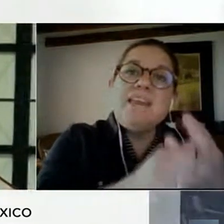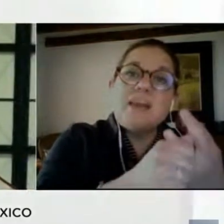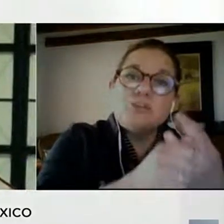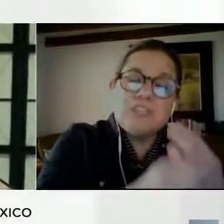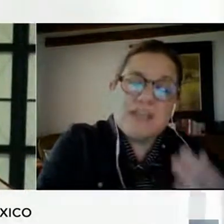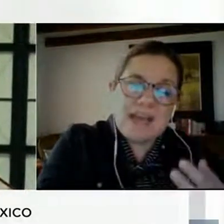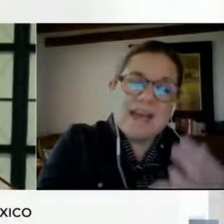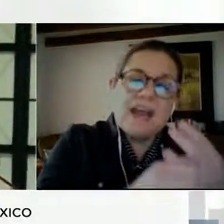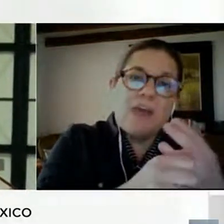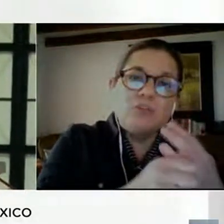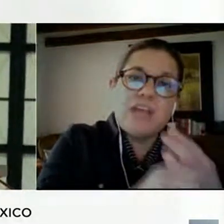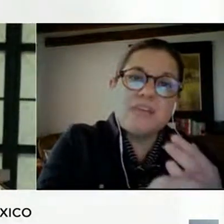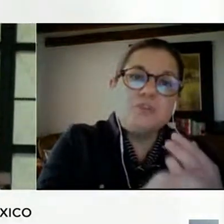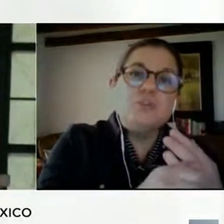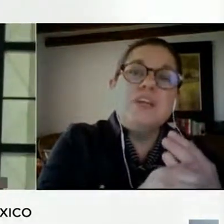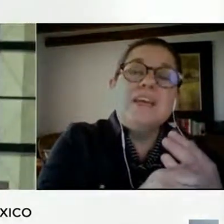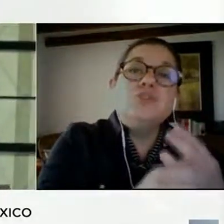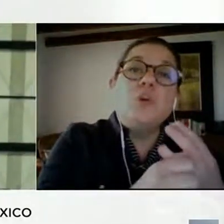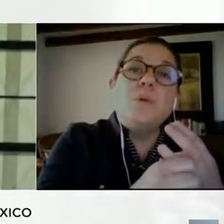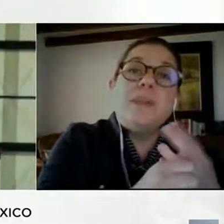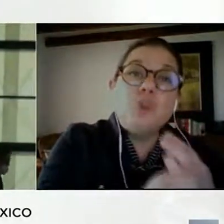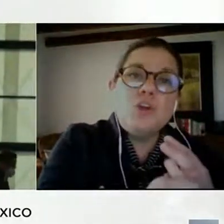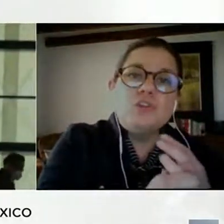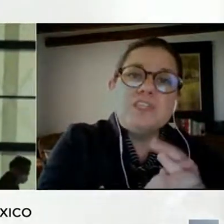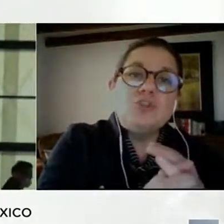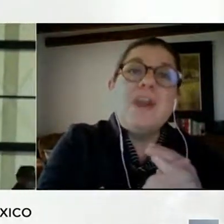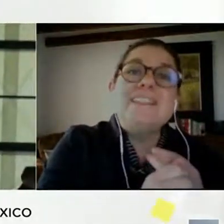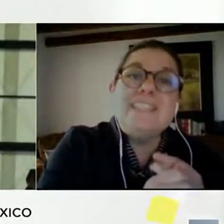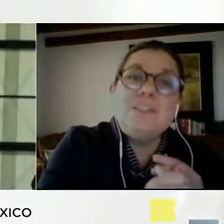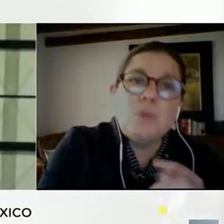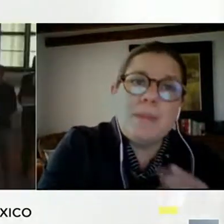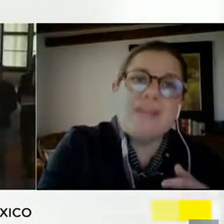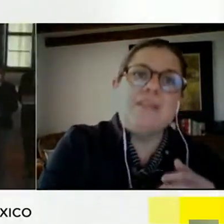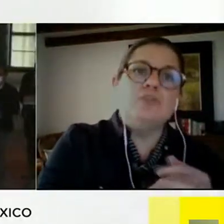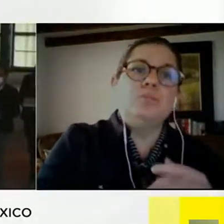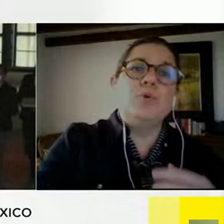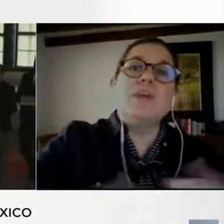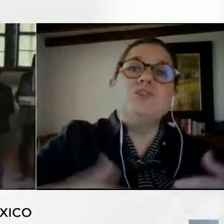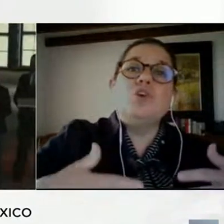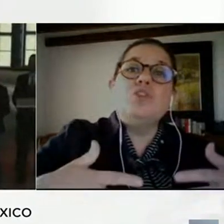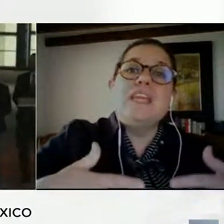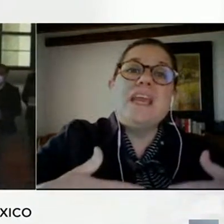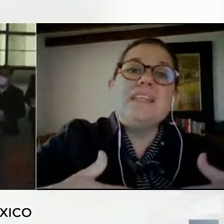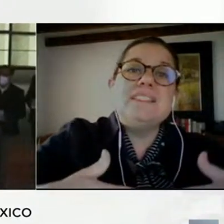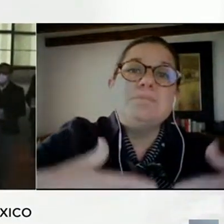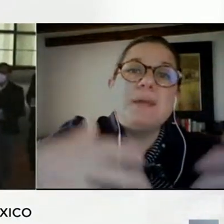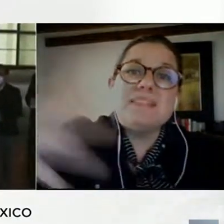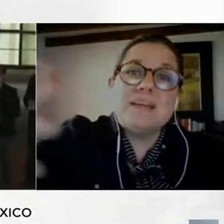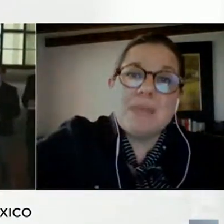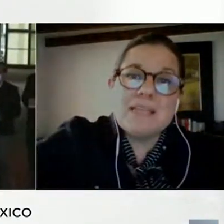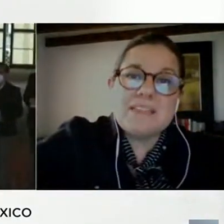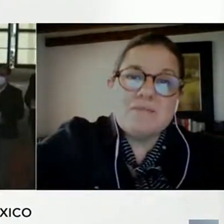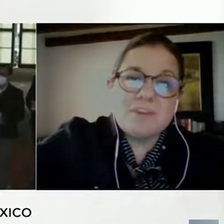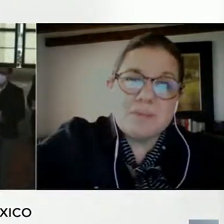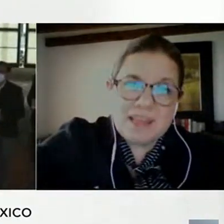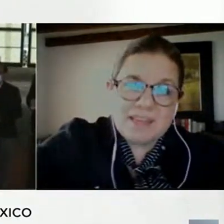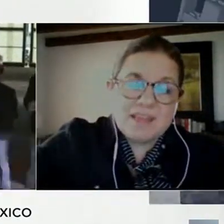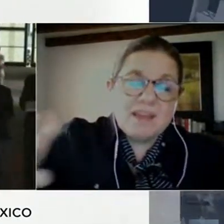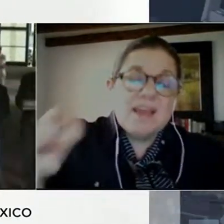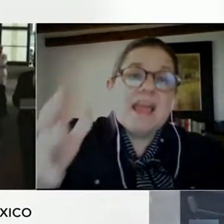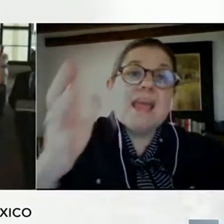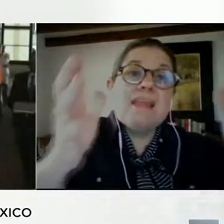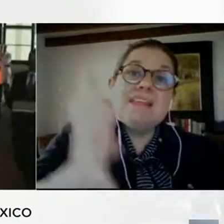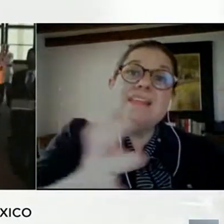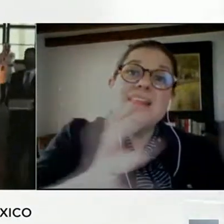y diagnosticar a los casos, sobre todo los que son asintomáticos, porque son quienes dispersan más la